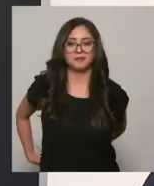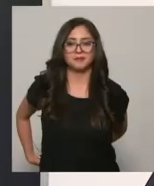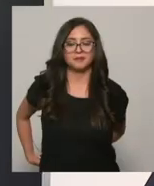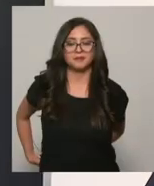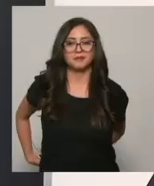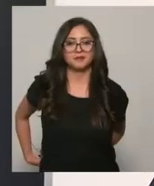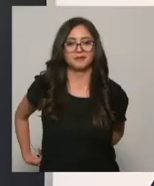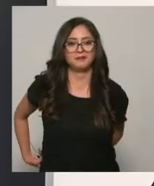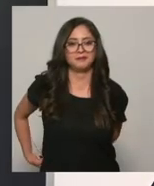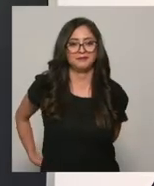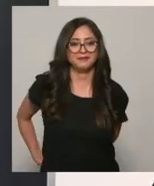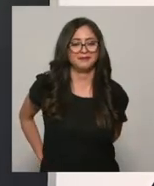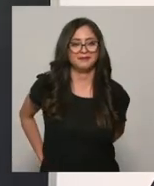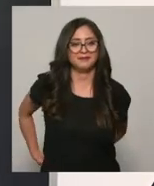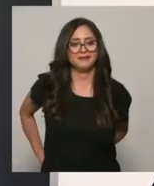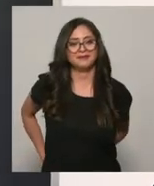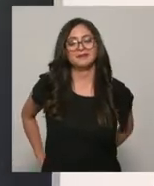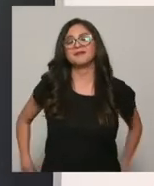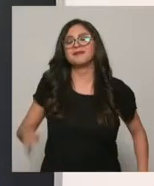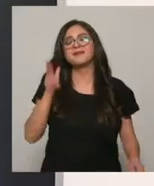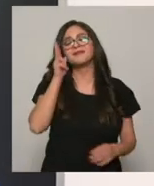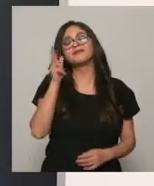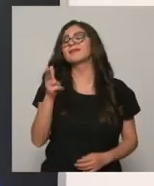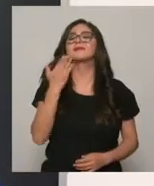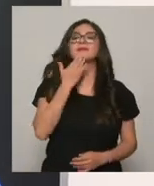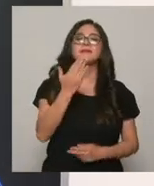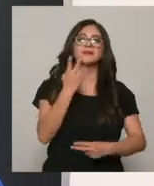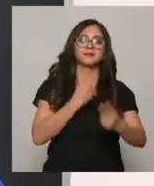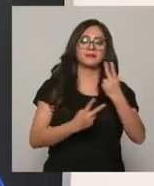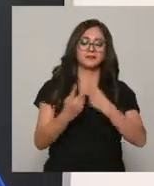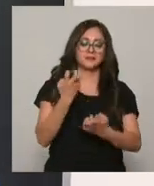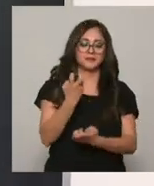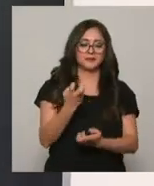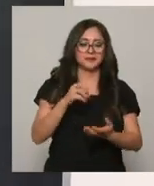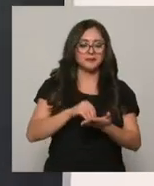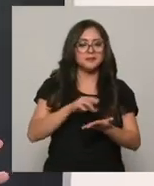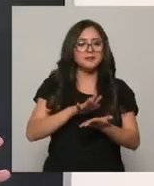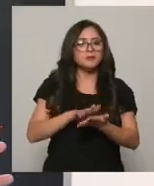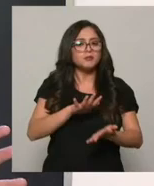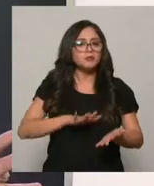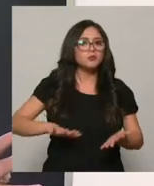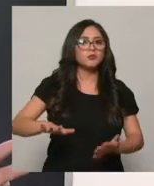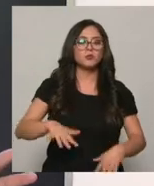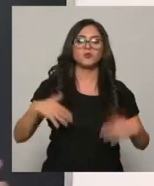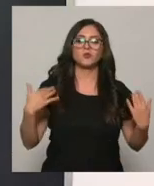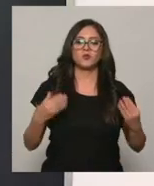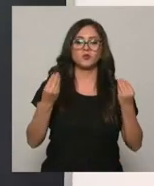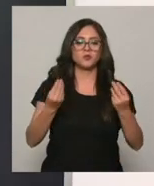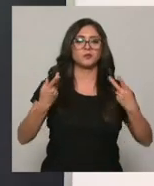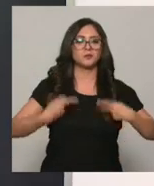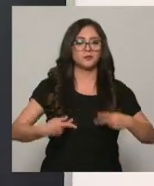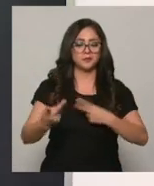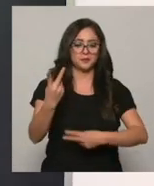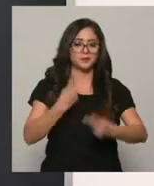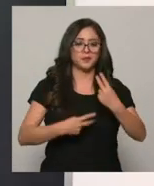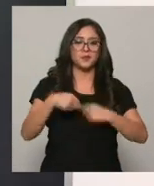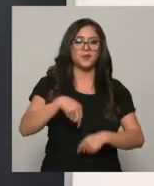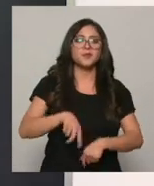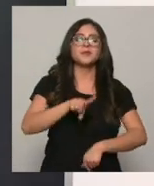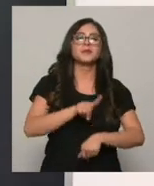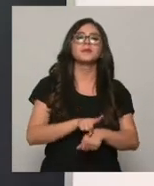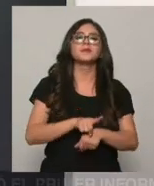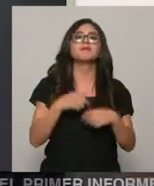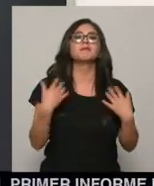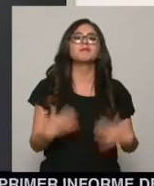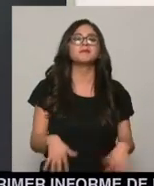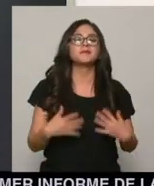Hola, ¿qué tal? Yo soy Mariana Escobedo. Bienvenidas, bienvenidos. Esto es Agenda y Contexto y tenemos casa llena esta mañana. Me da muchísimo gusto decirles